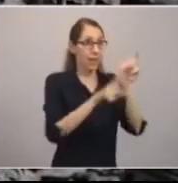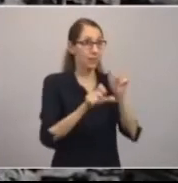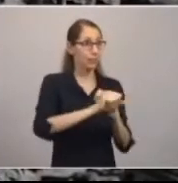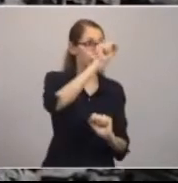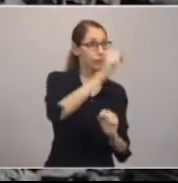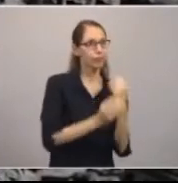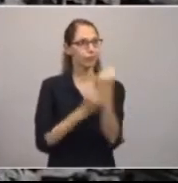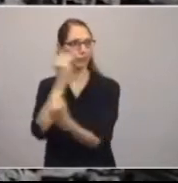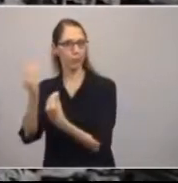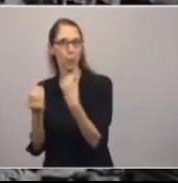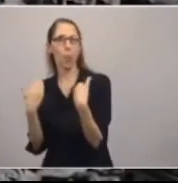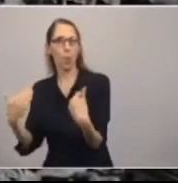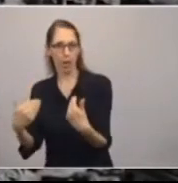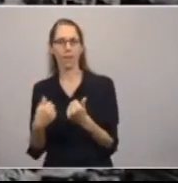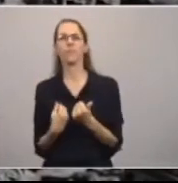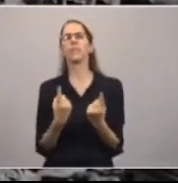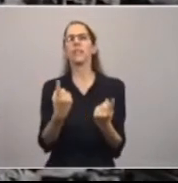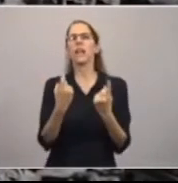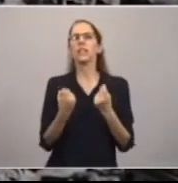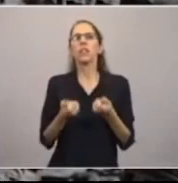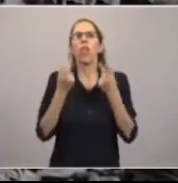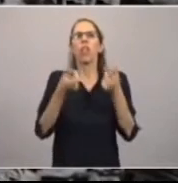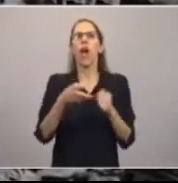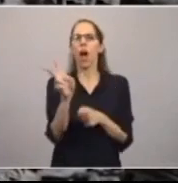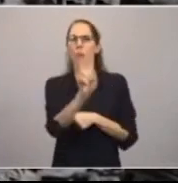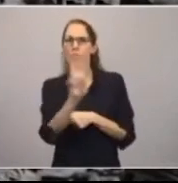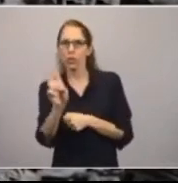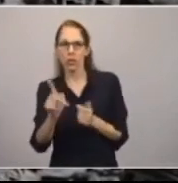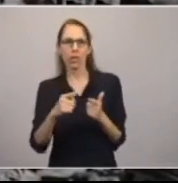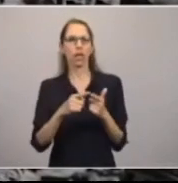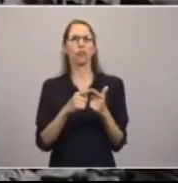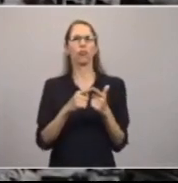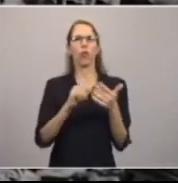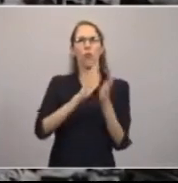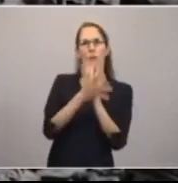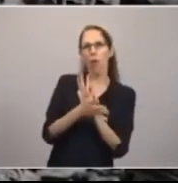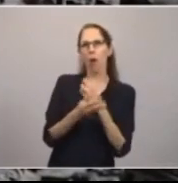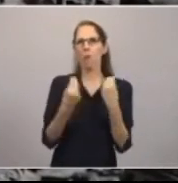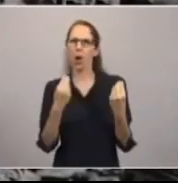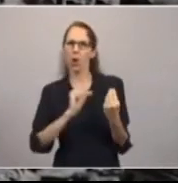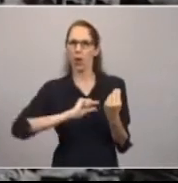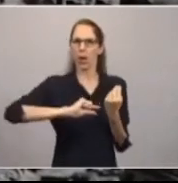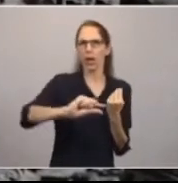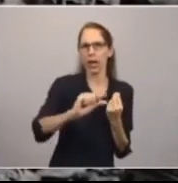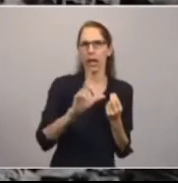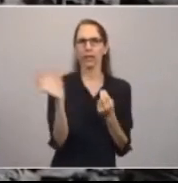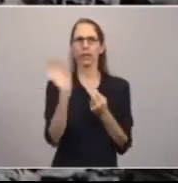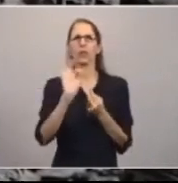y el acompañamiento en crédito o en capacidad exportadora. Tiene que haber un Estado presente.